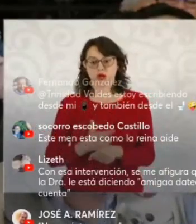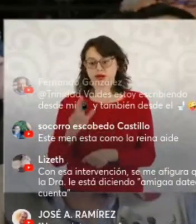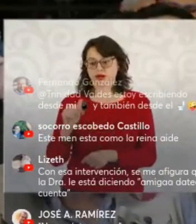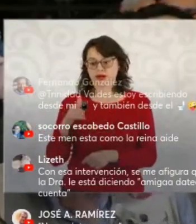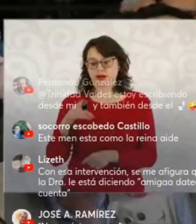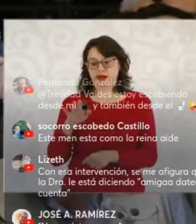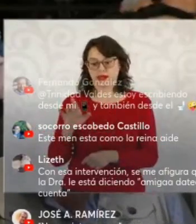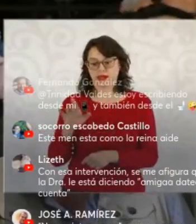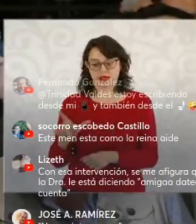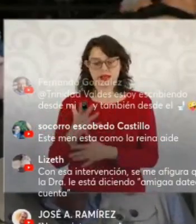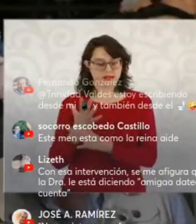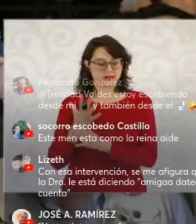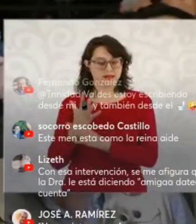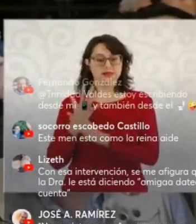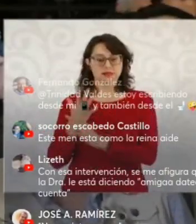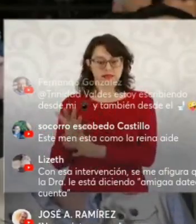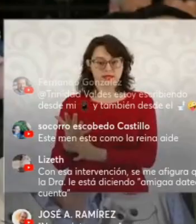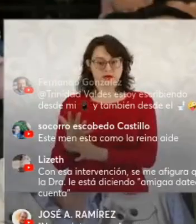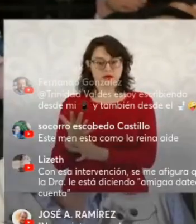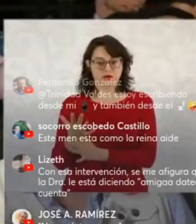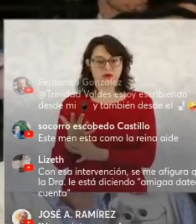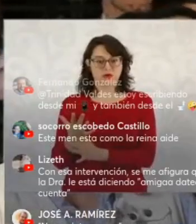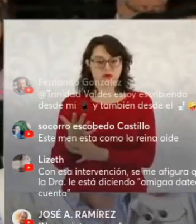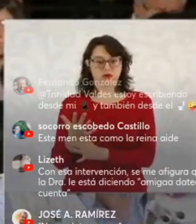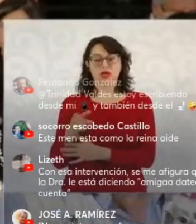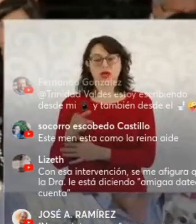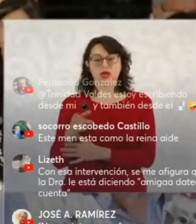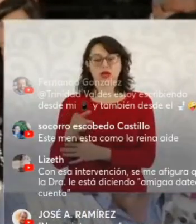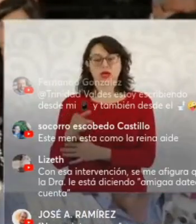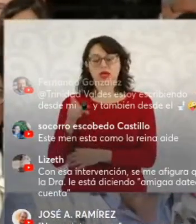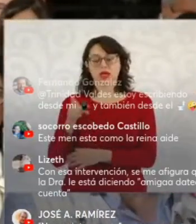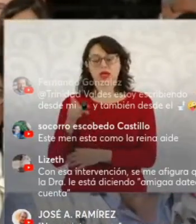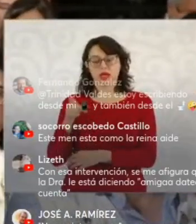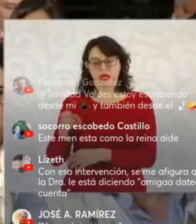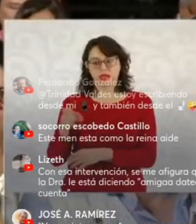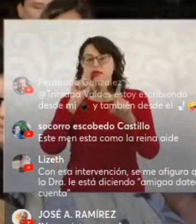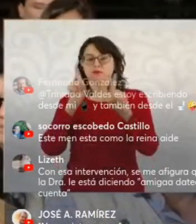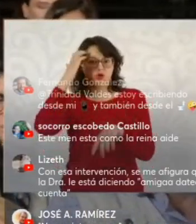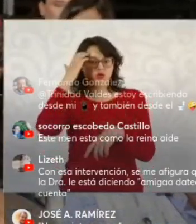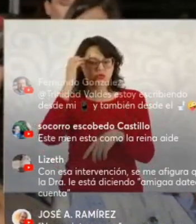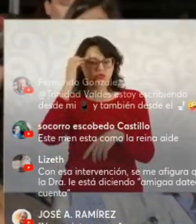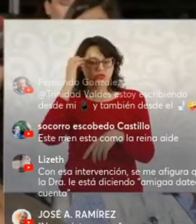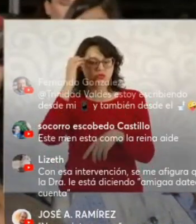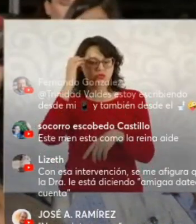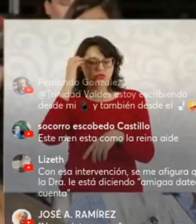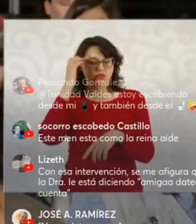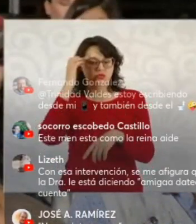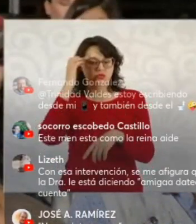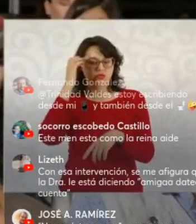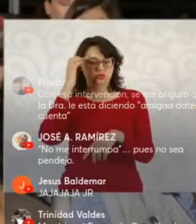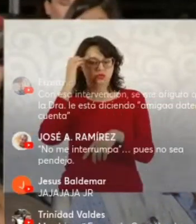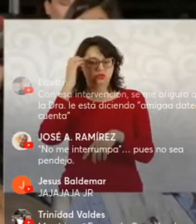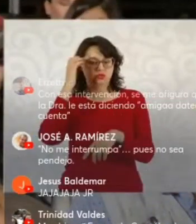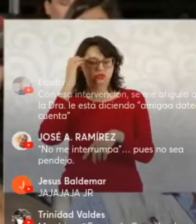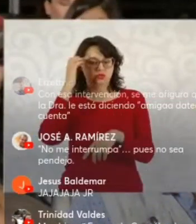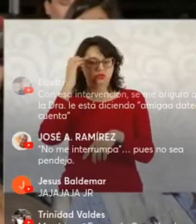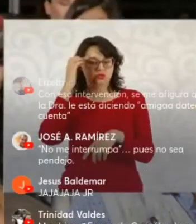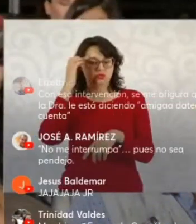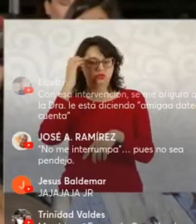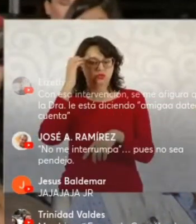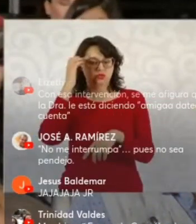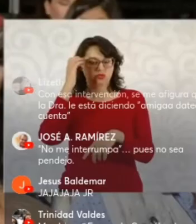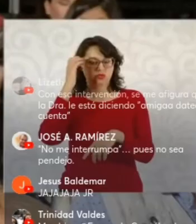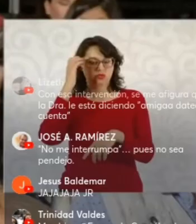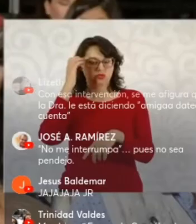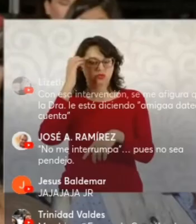Economía y que también había sido la titular del Servicio de Administración administración tributaria.